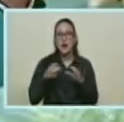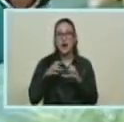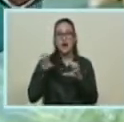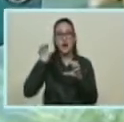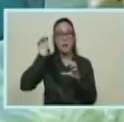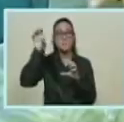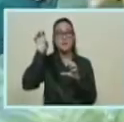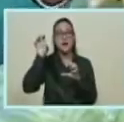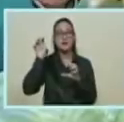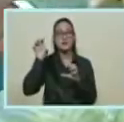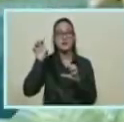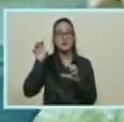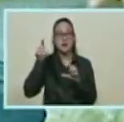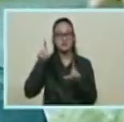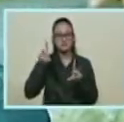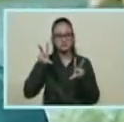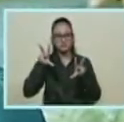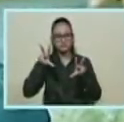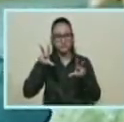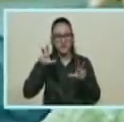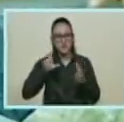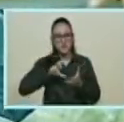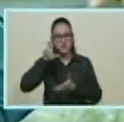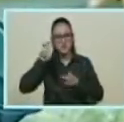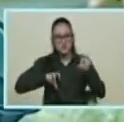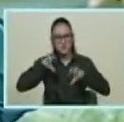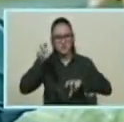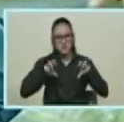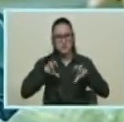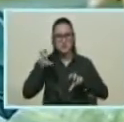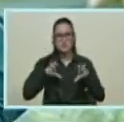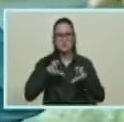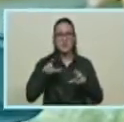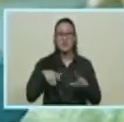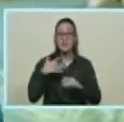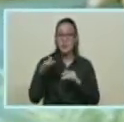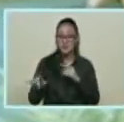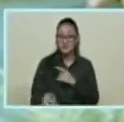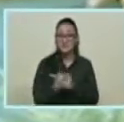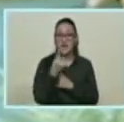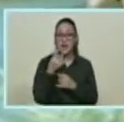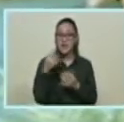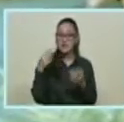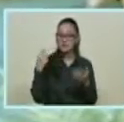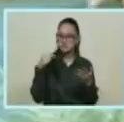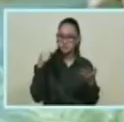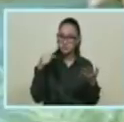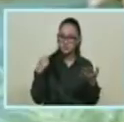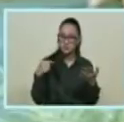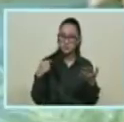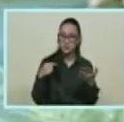carnet de la patria se te hace el chequeo y después te aparecen todos los datos